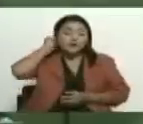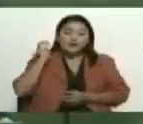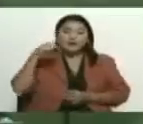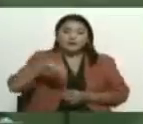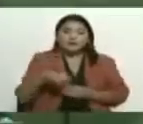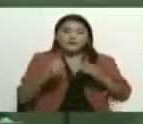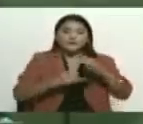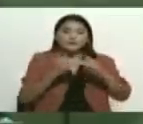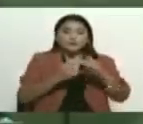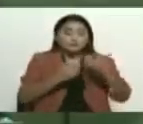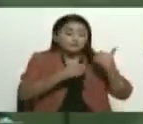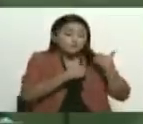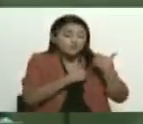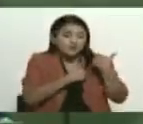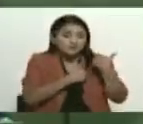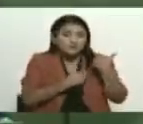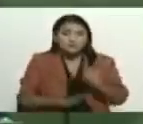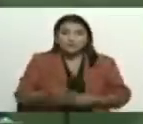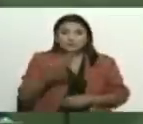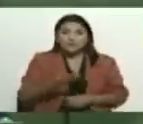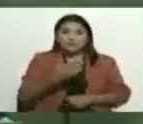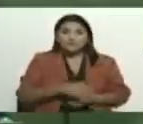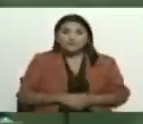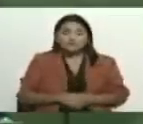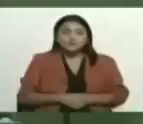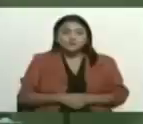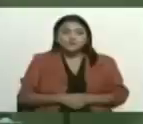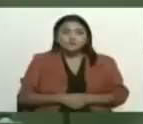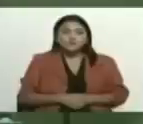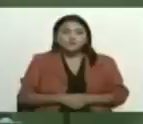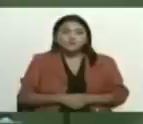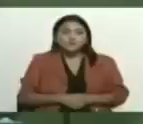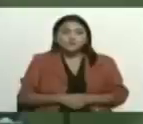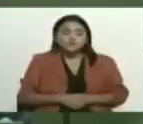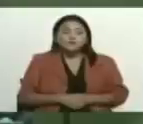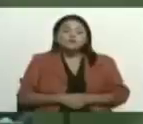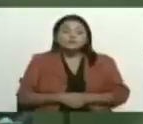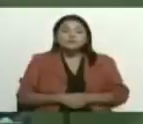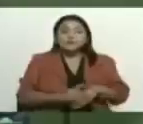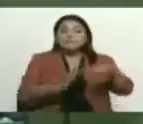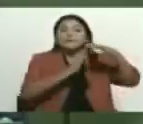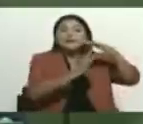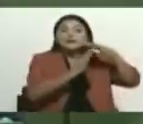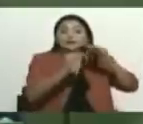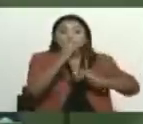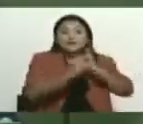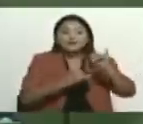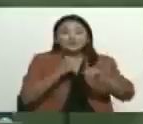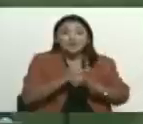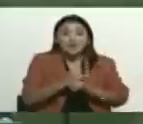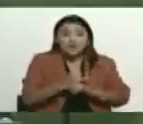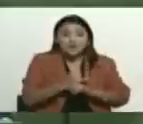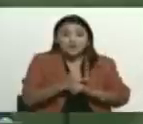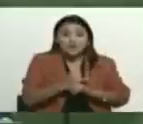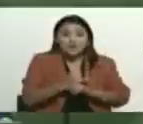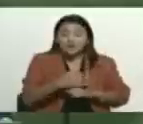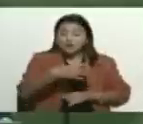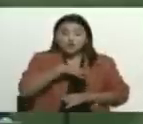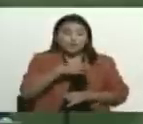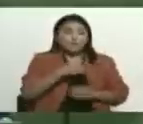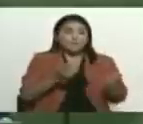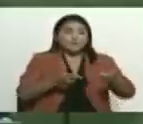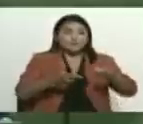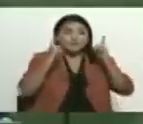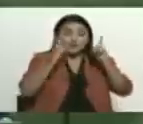organización tiene un papel fundamental que desempeñar, se encuentra el fenómeno de la migración internacional. No podemos permitir que los